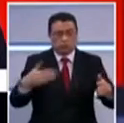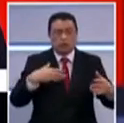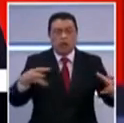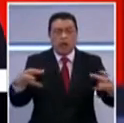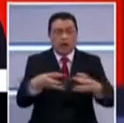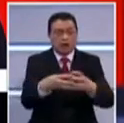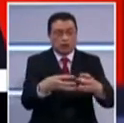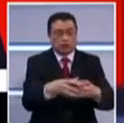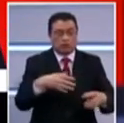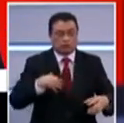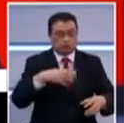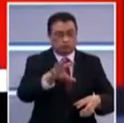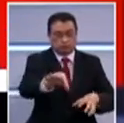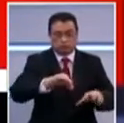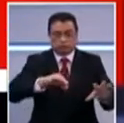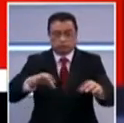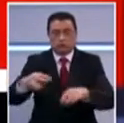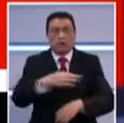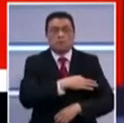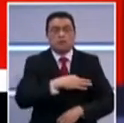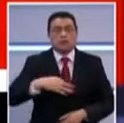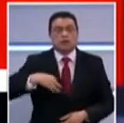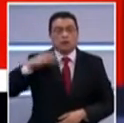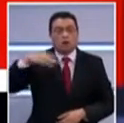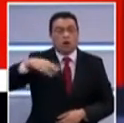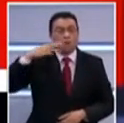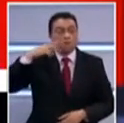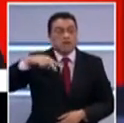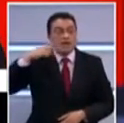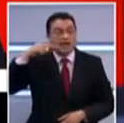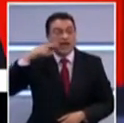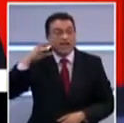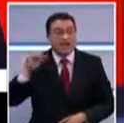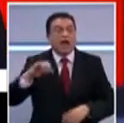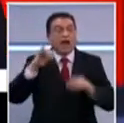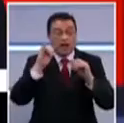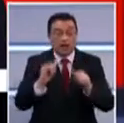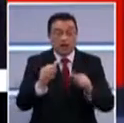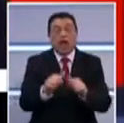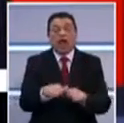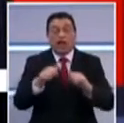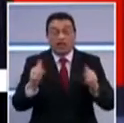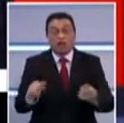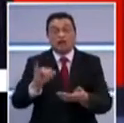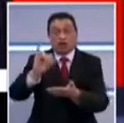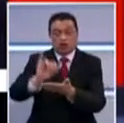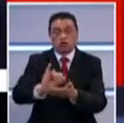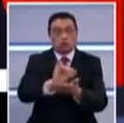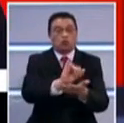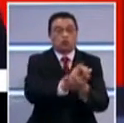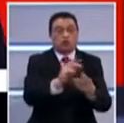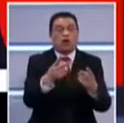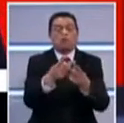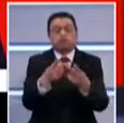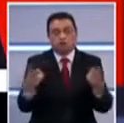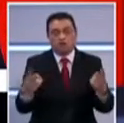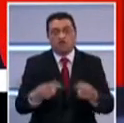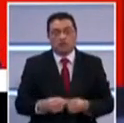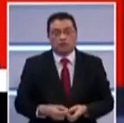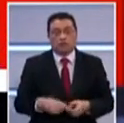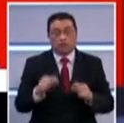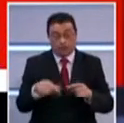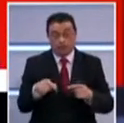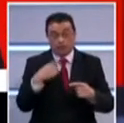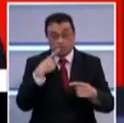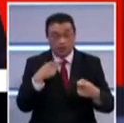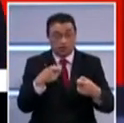equipos del ministerio de minería no solamente el ministerio minería sino que además de la institucionalidad pública y yo creo que llevará